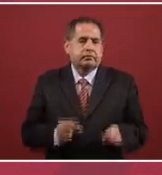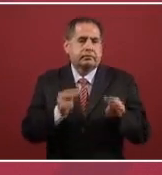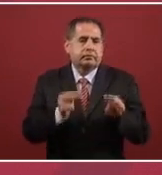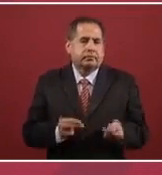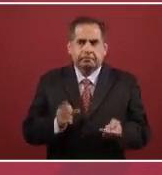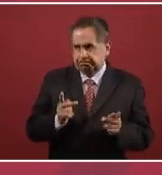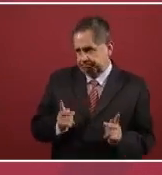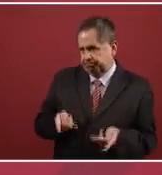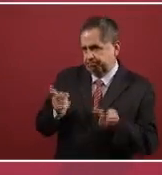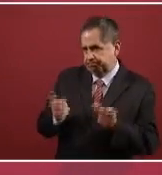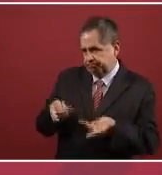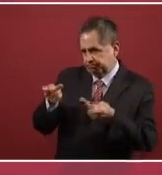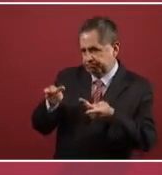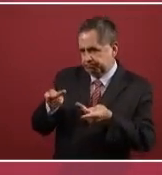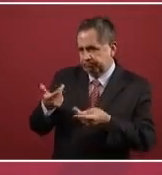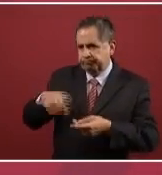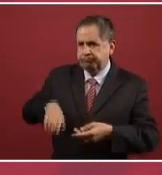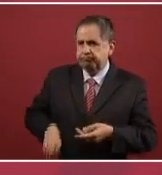esa manera,